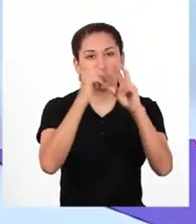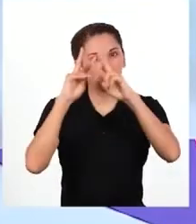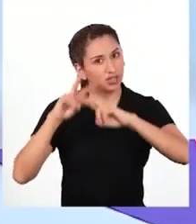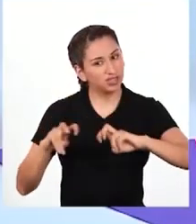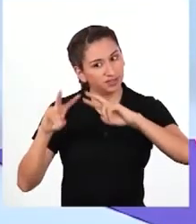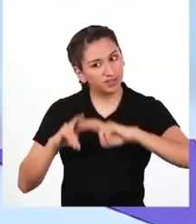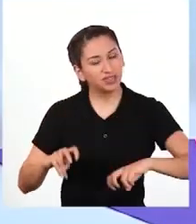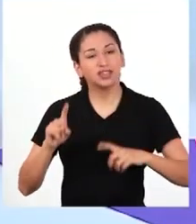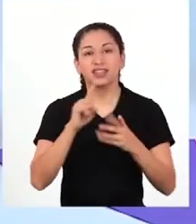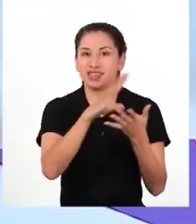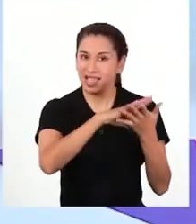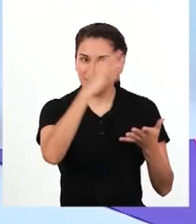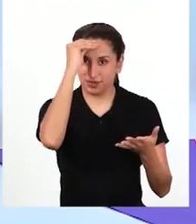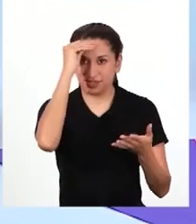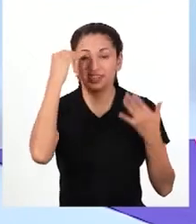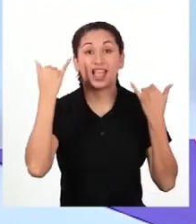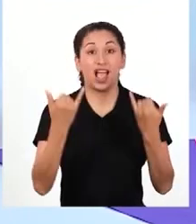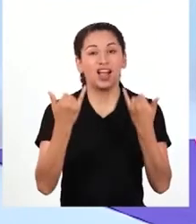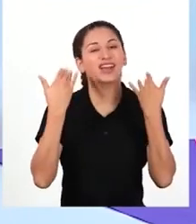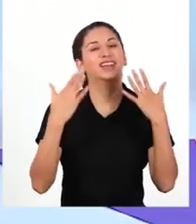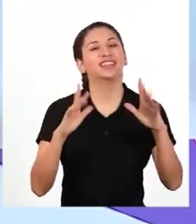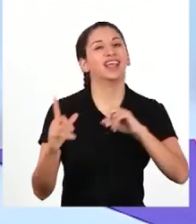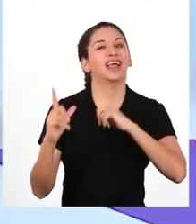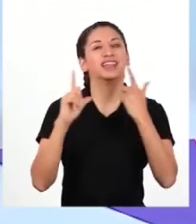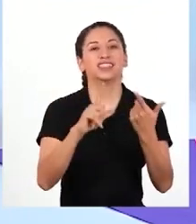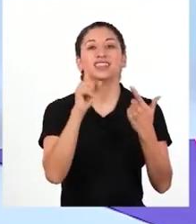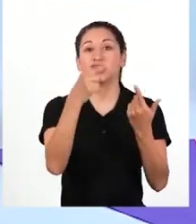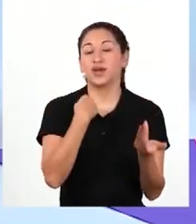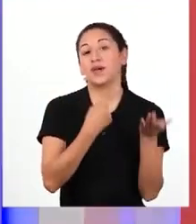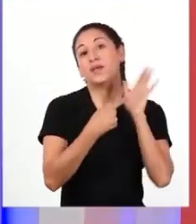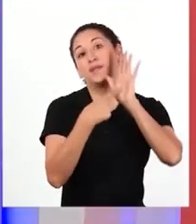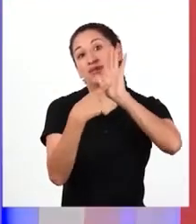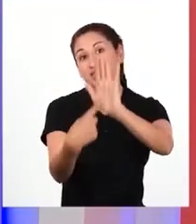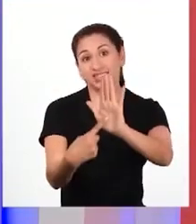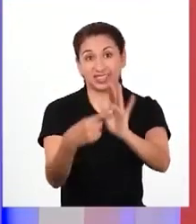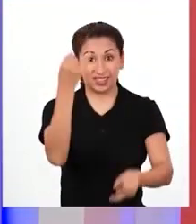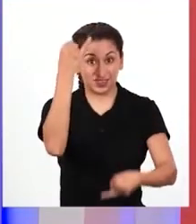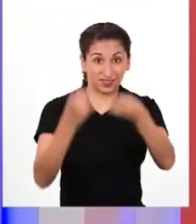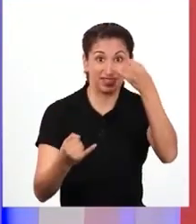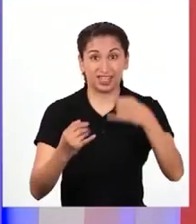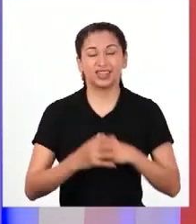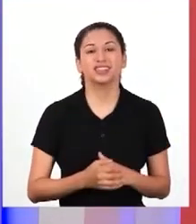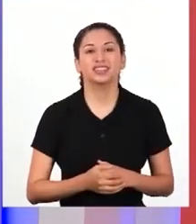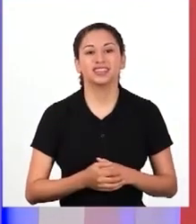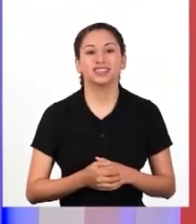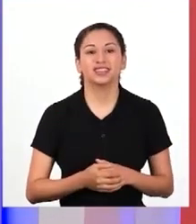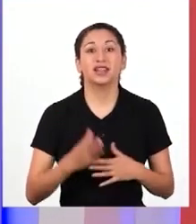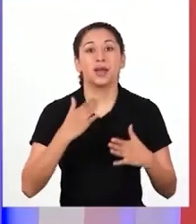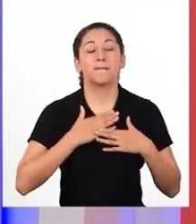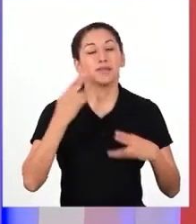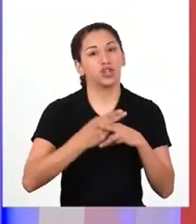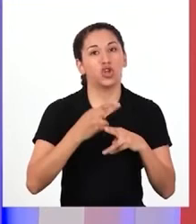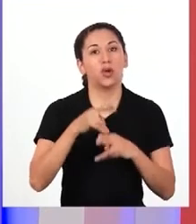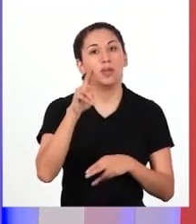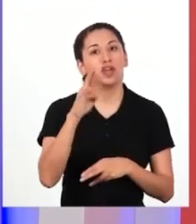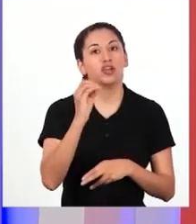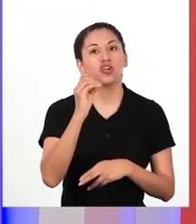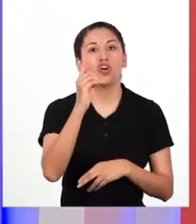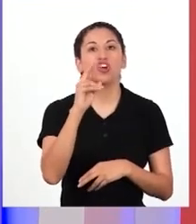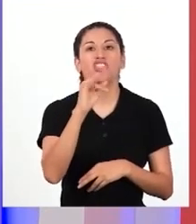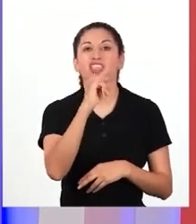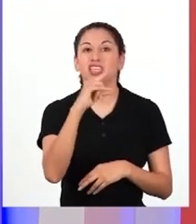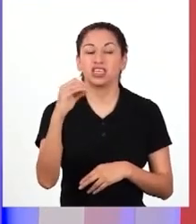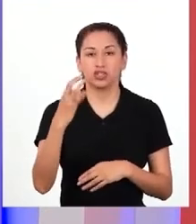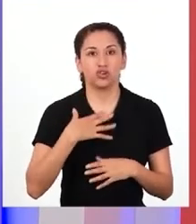sí, ¿están listos para nuestra presentación final? Mi nombre es Rodrigo. Soy un joven comunicador